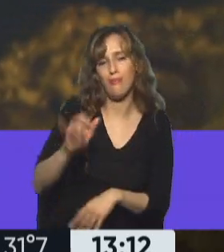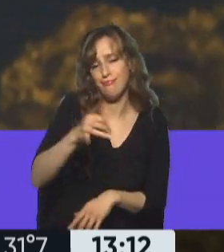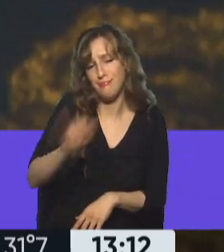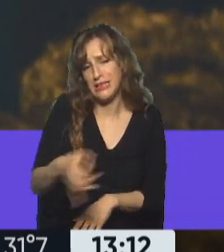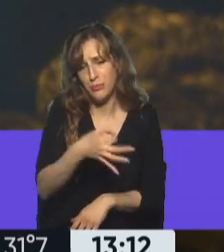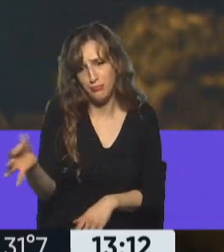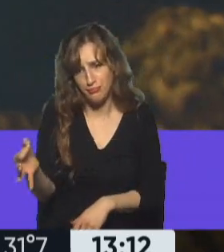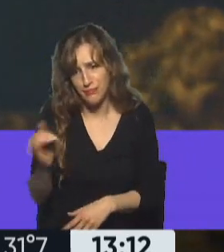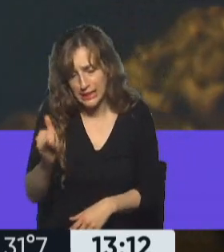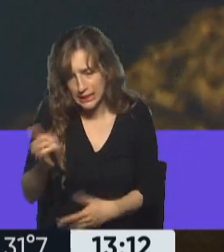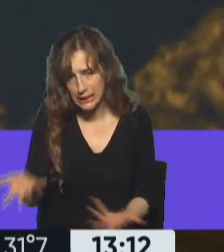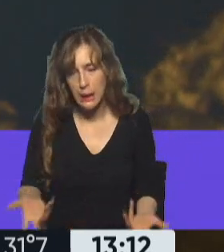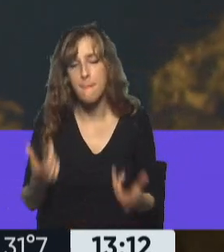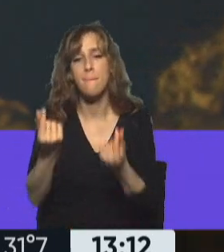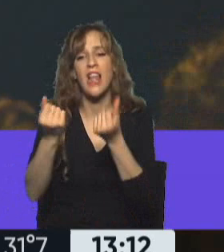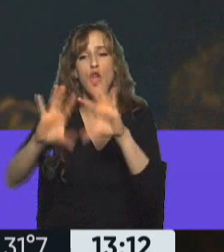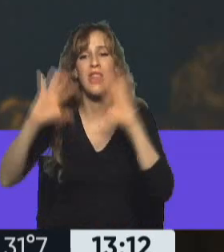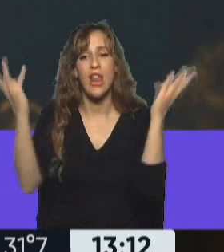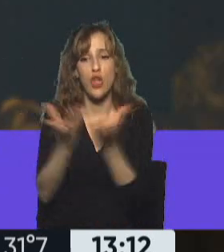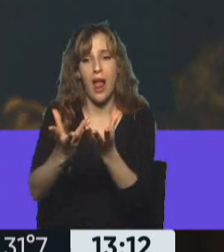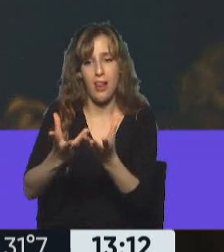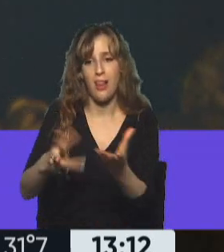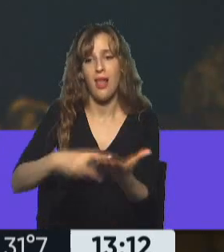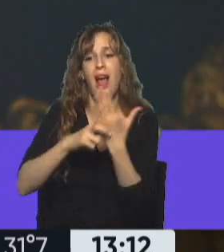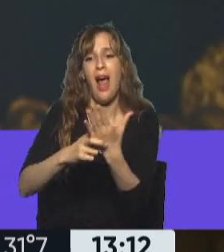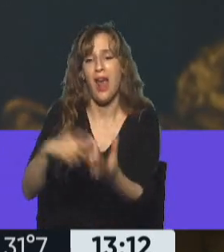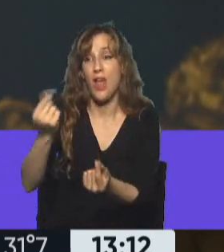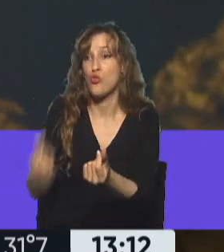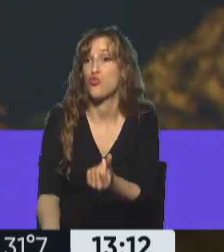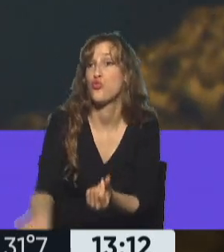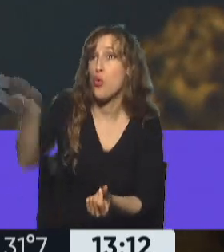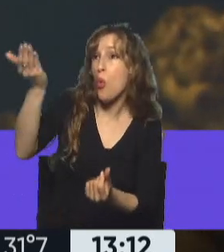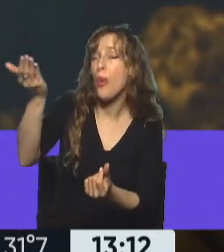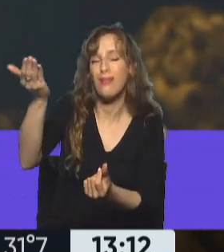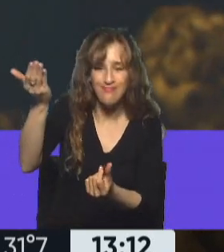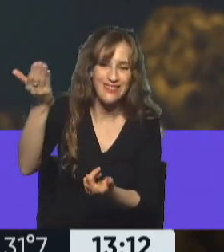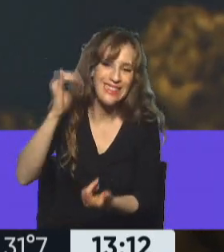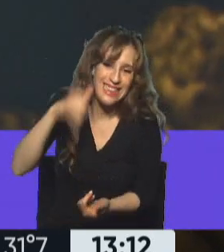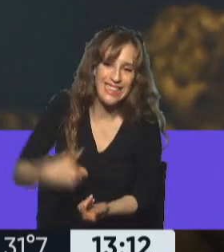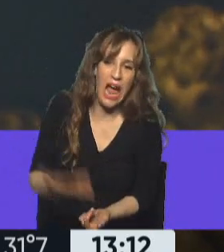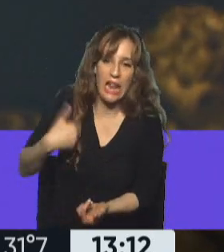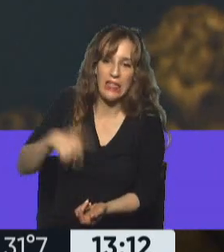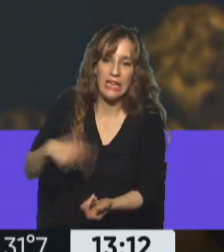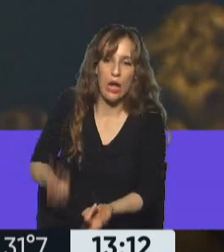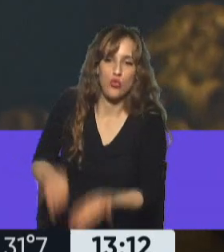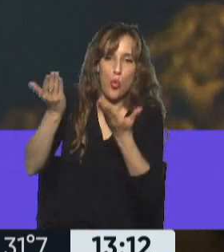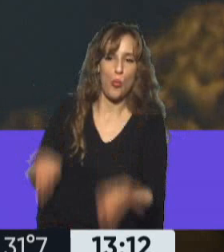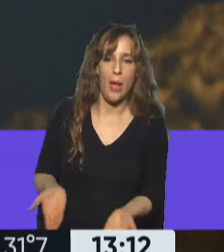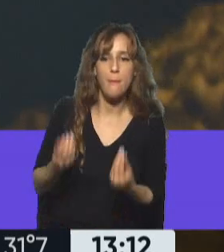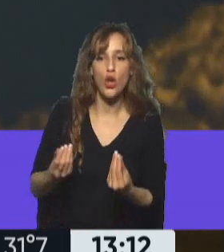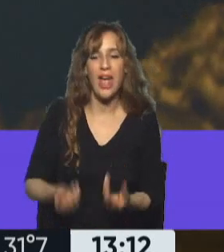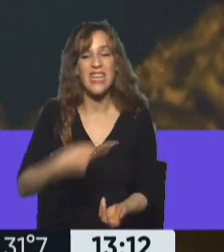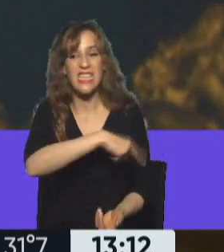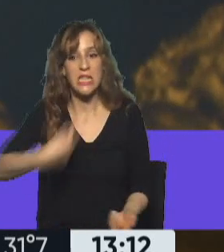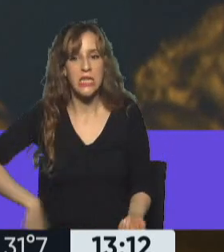Es decir, el precio internacional de la carne está aumentando en todo el mundo. Está ocurriendo porque hay una demanda de China muy importante, porque está cambiando